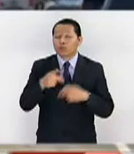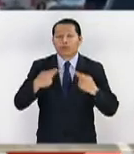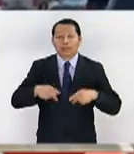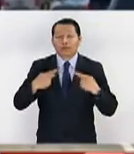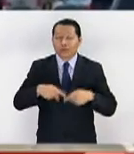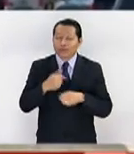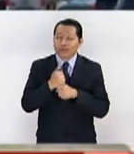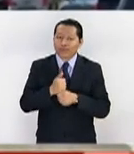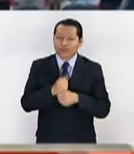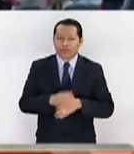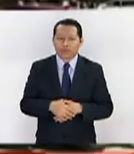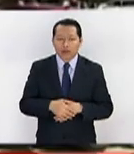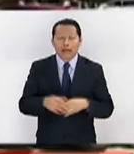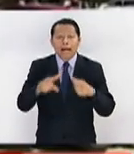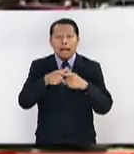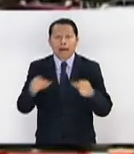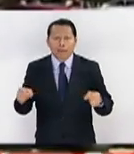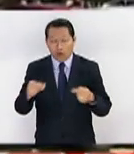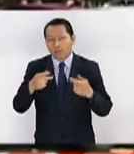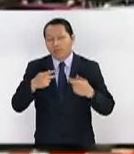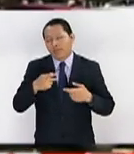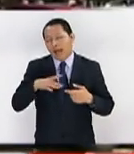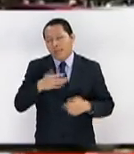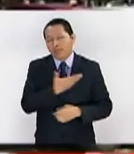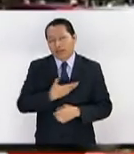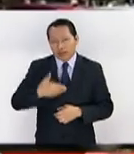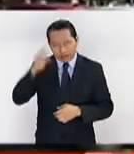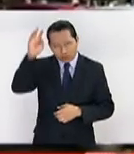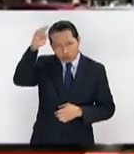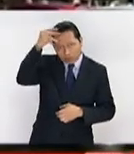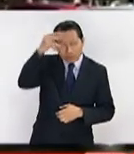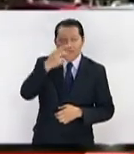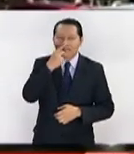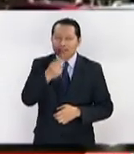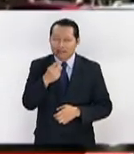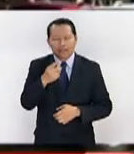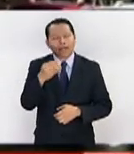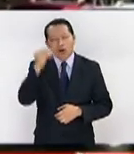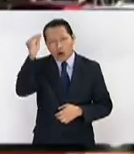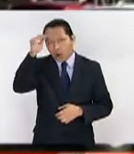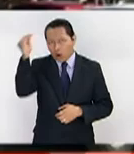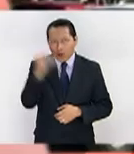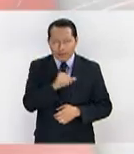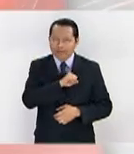personas. Desde Japón, el presidente Donald Trump calificó el hecho como un horrible acto de maldad.